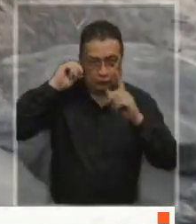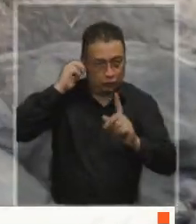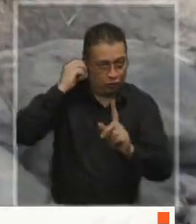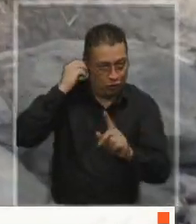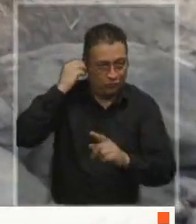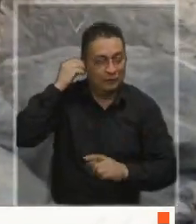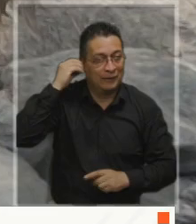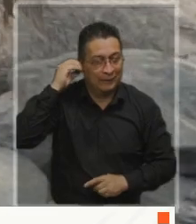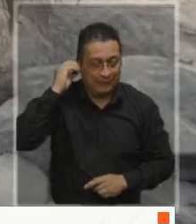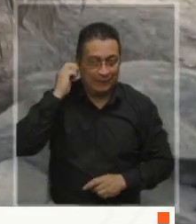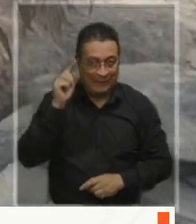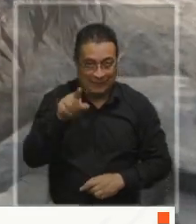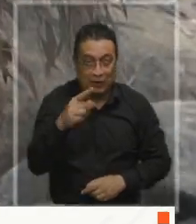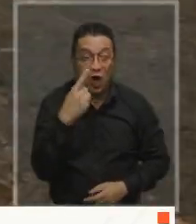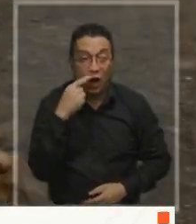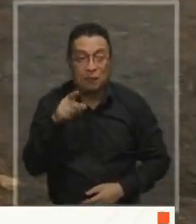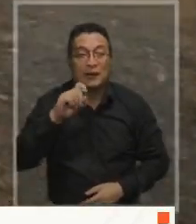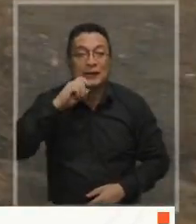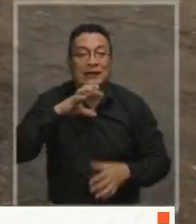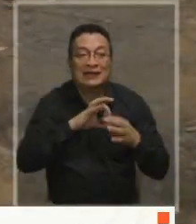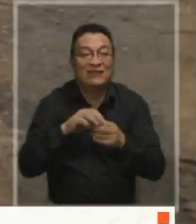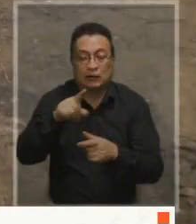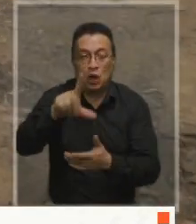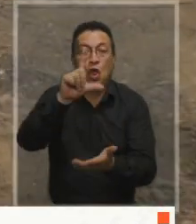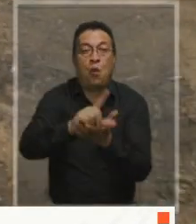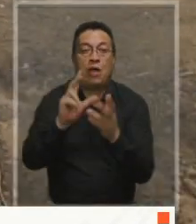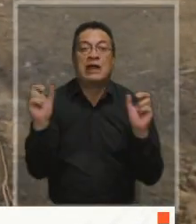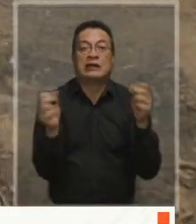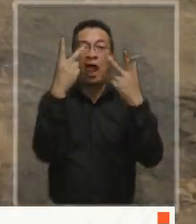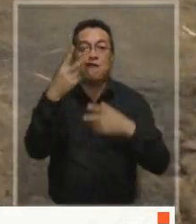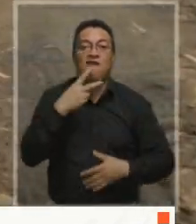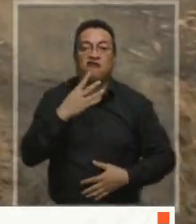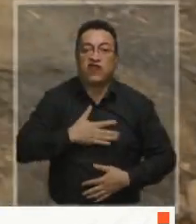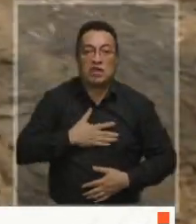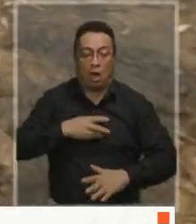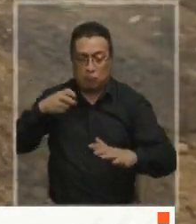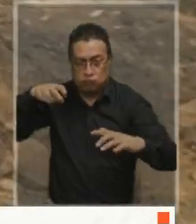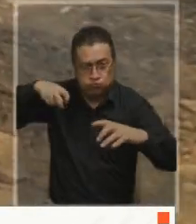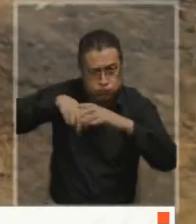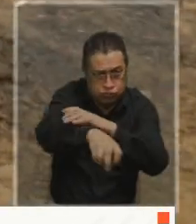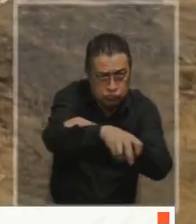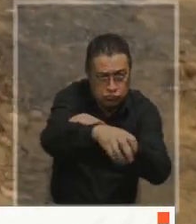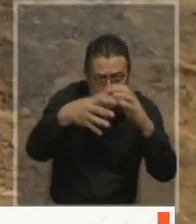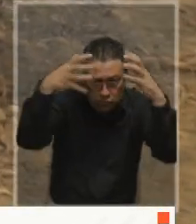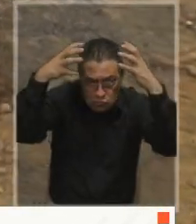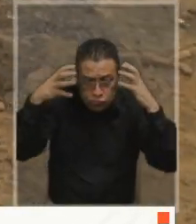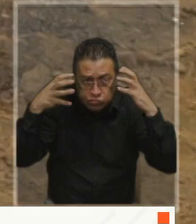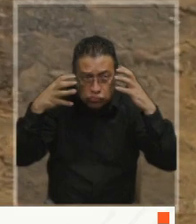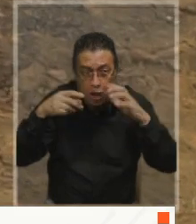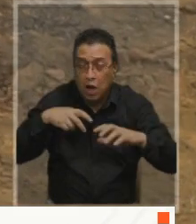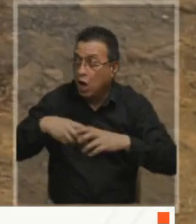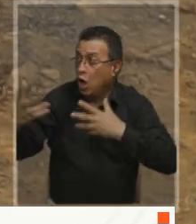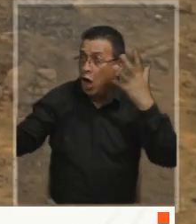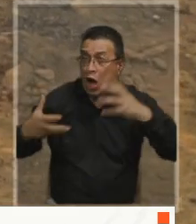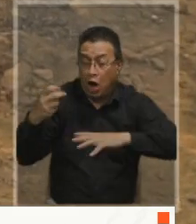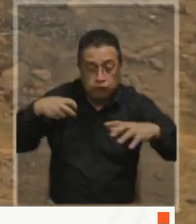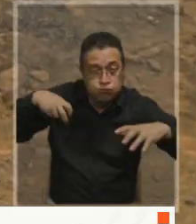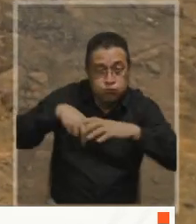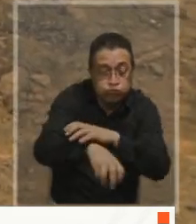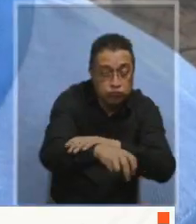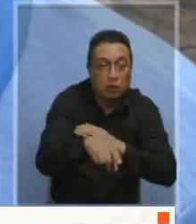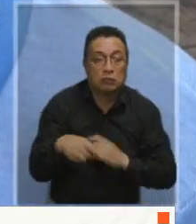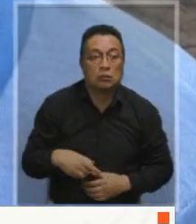al menos para este hombre significa el lugar que le salvó la vida dentro de él sí adentro corrió a refugiarse de las llamas